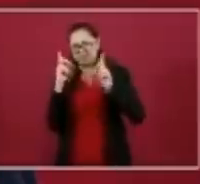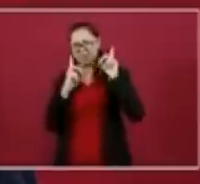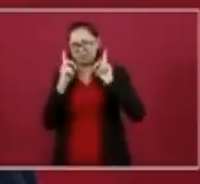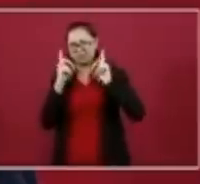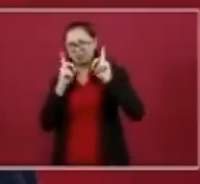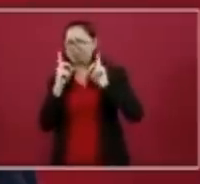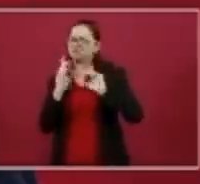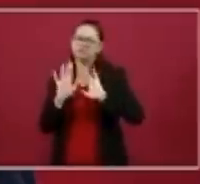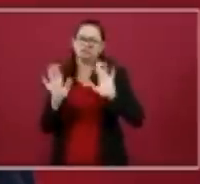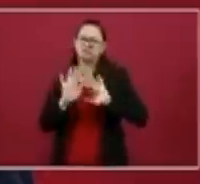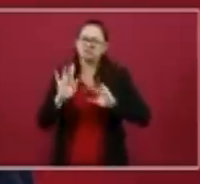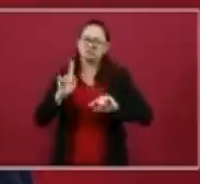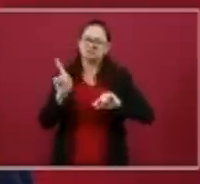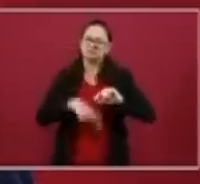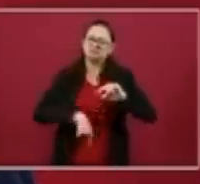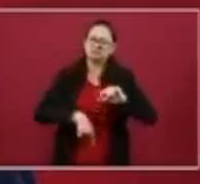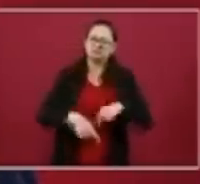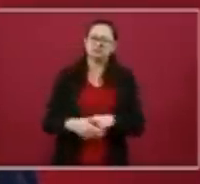reputación.